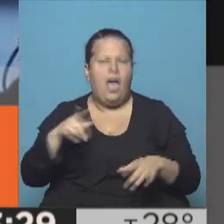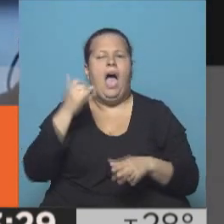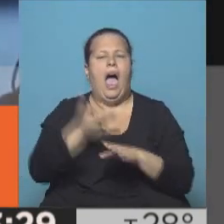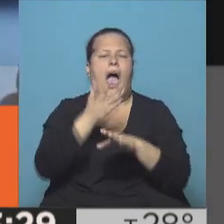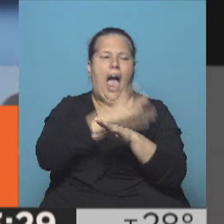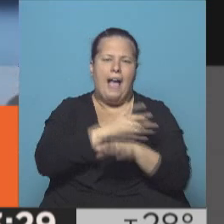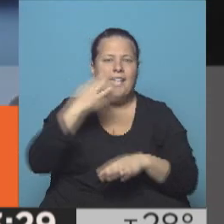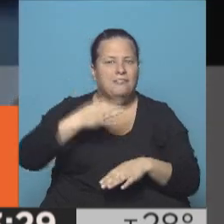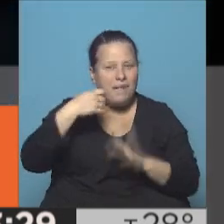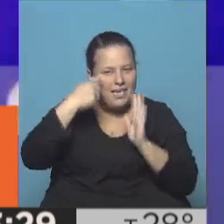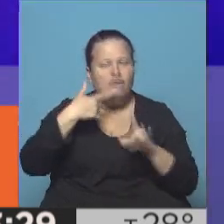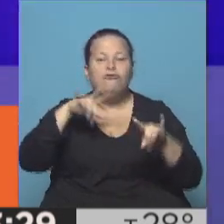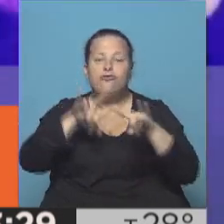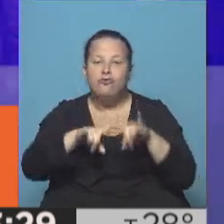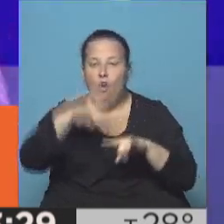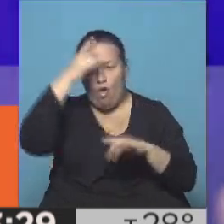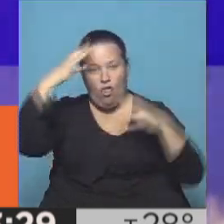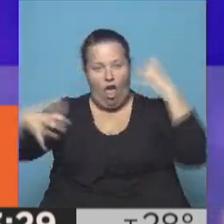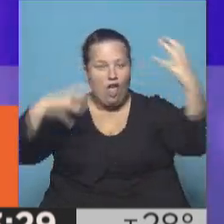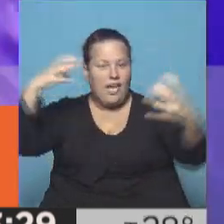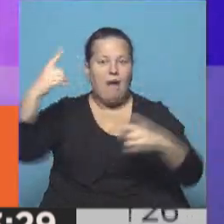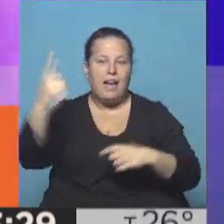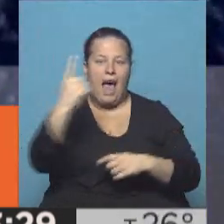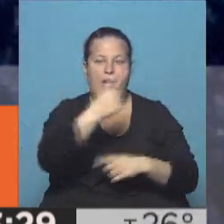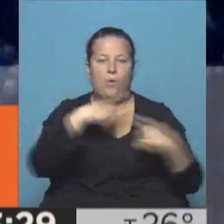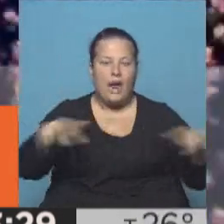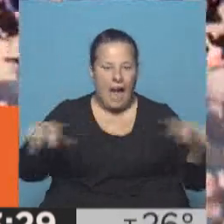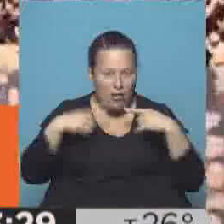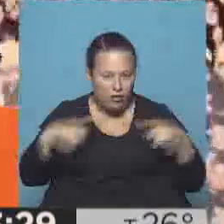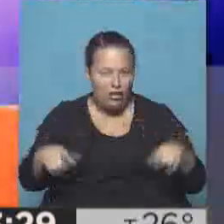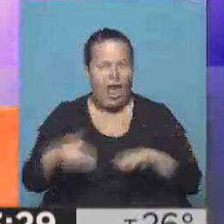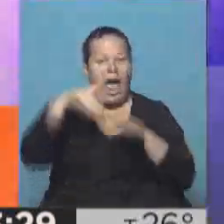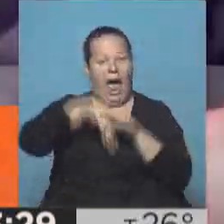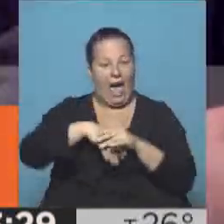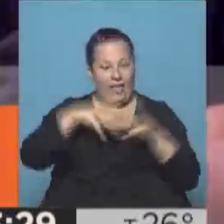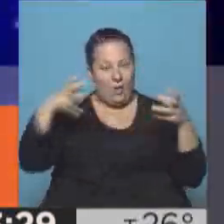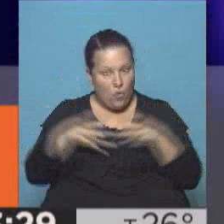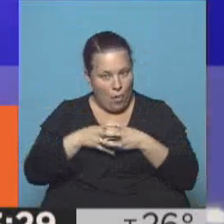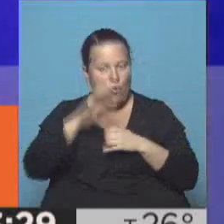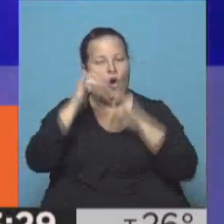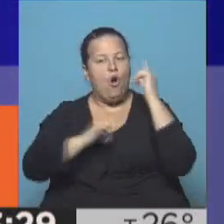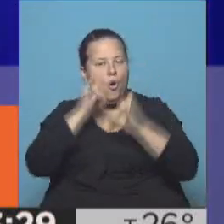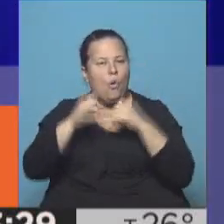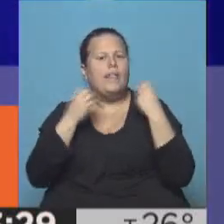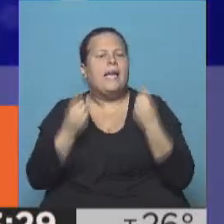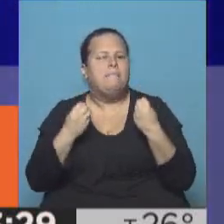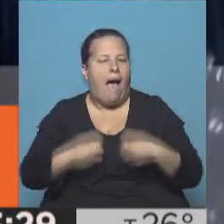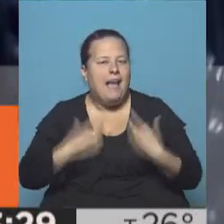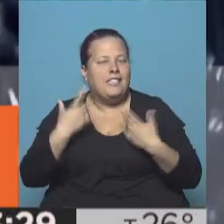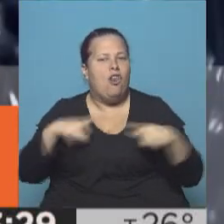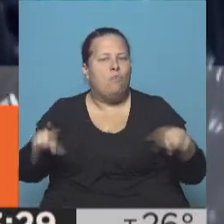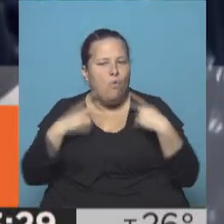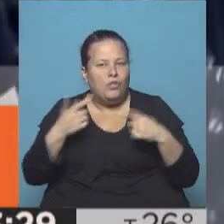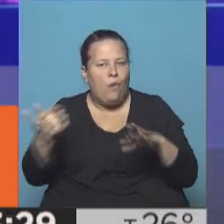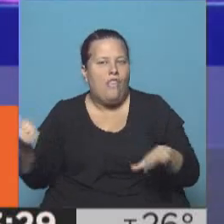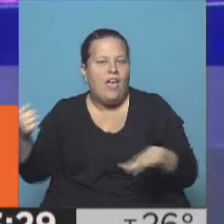backstage privilegiados, los shows con 12 cámaras para cada una de las canciones, desde adentro la banda contando qué es lo que les pasa a los músicos